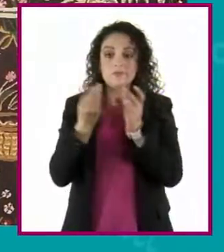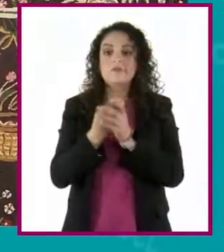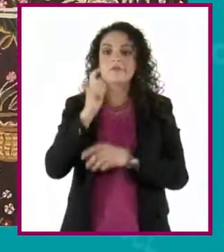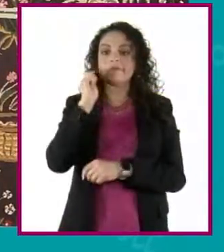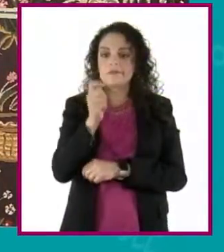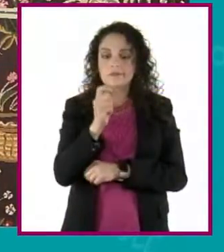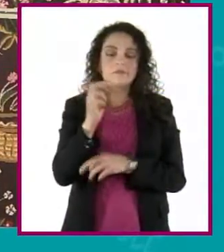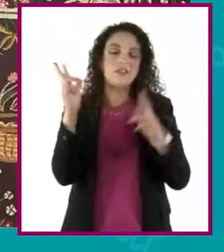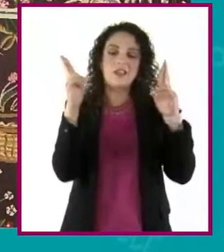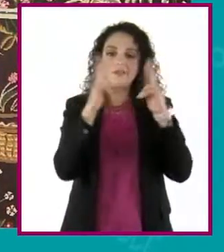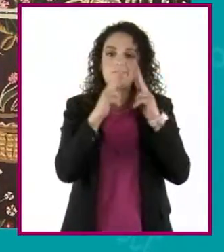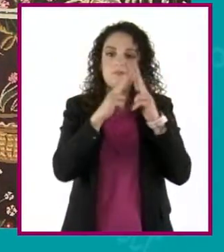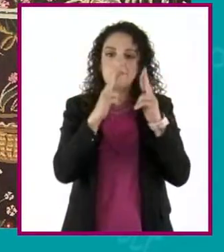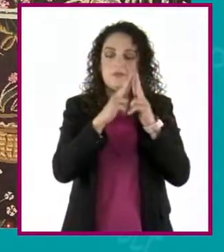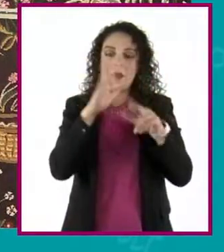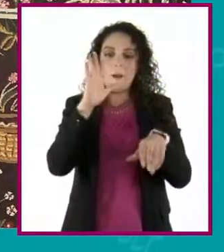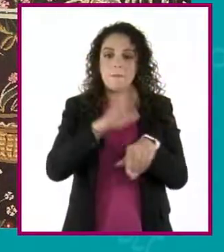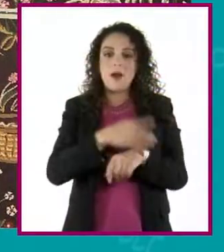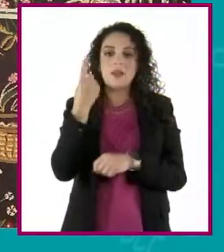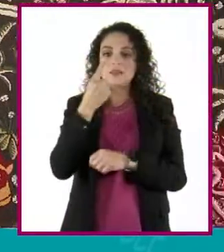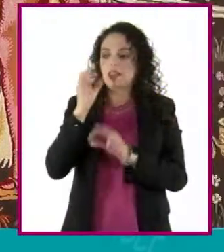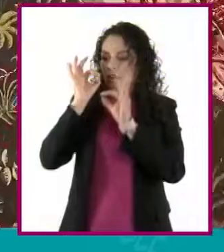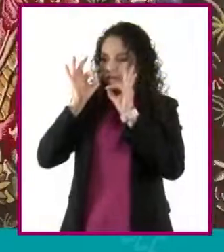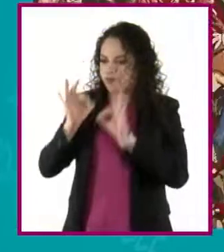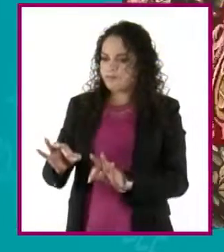la percepción.